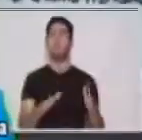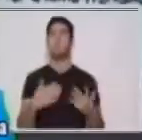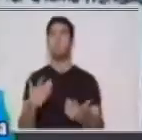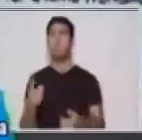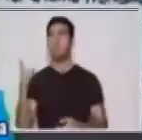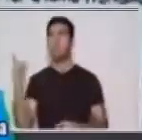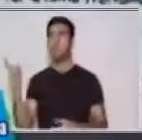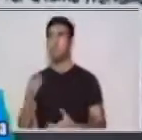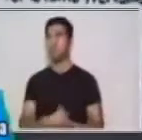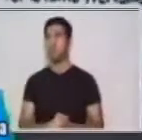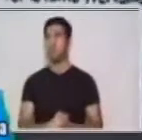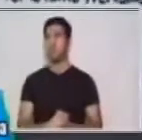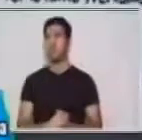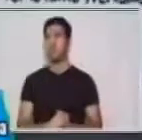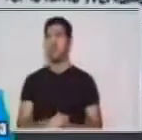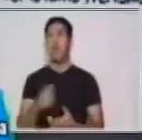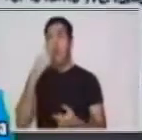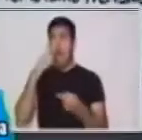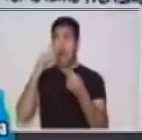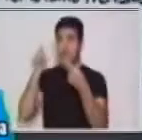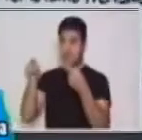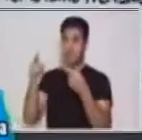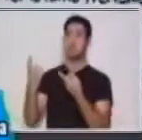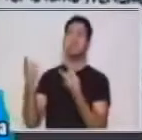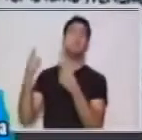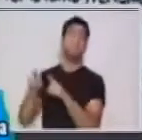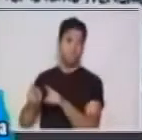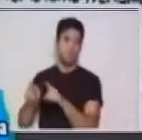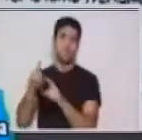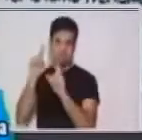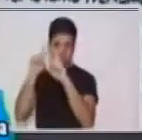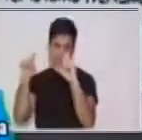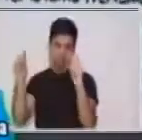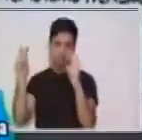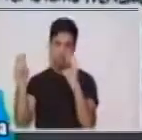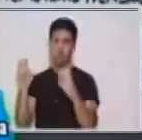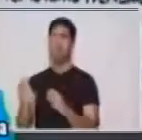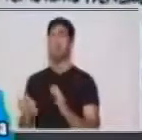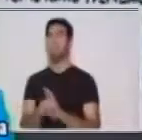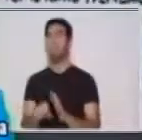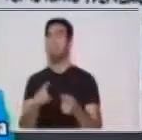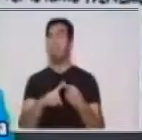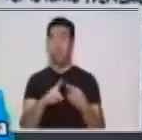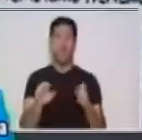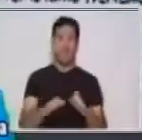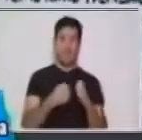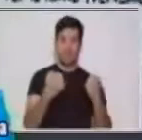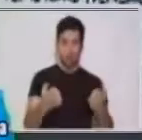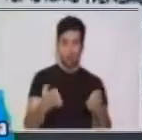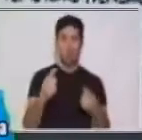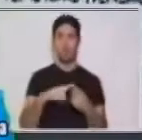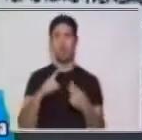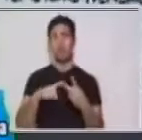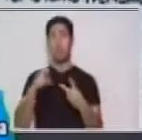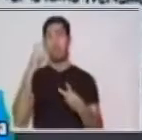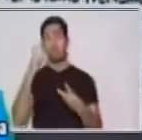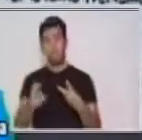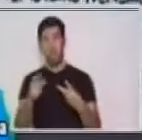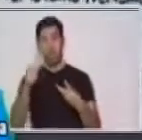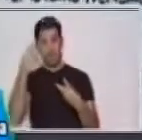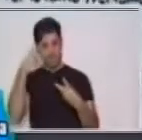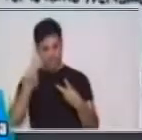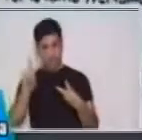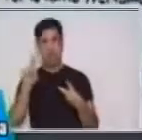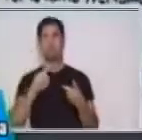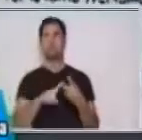indicar consecuencia. Entonces, en consecuencia, por lo tanto, o